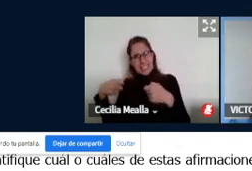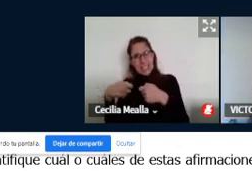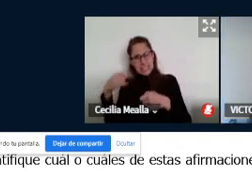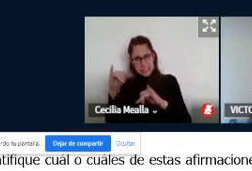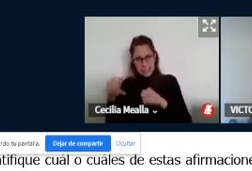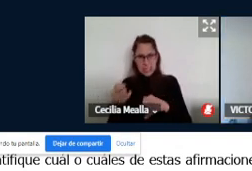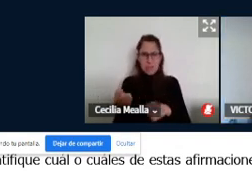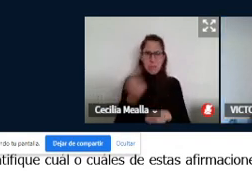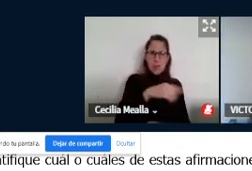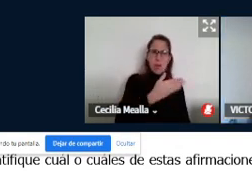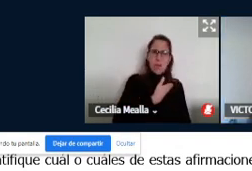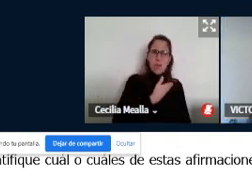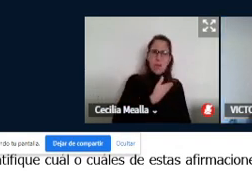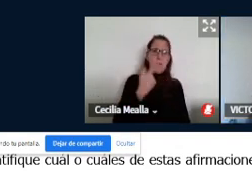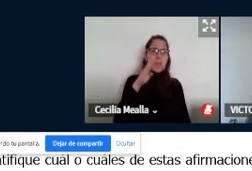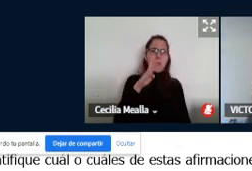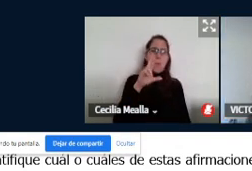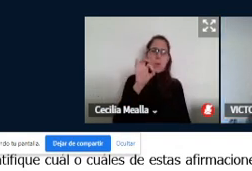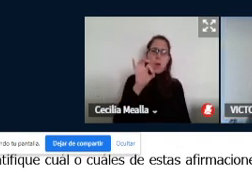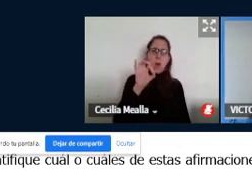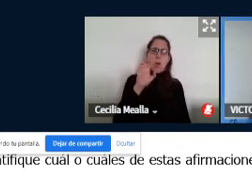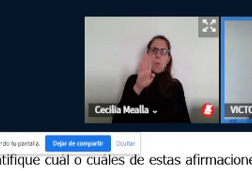era?